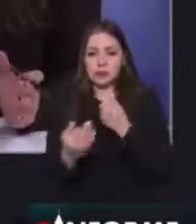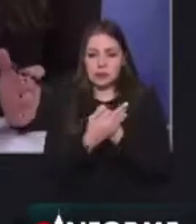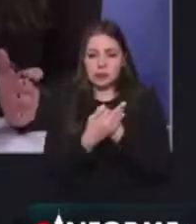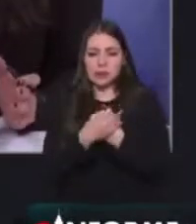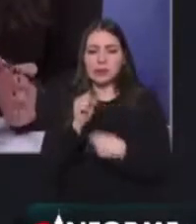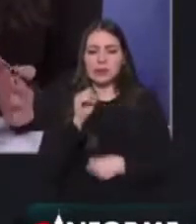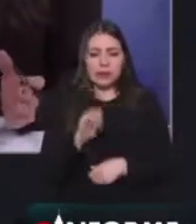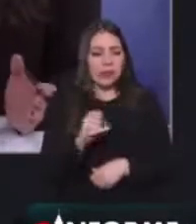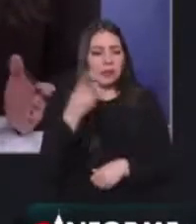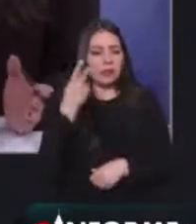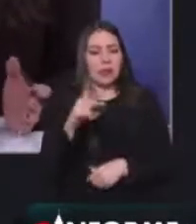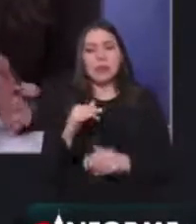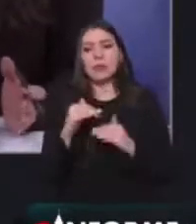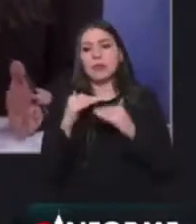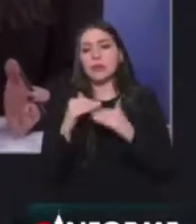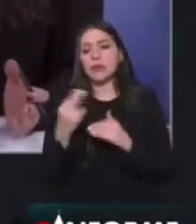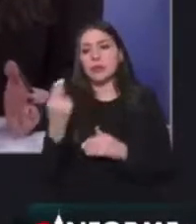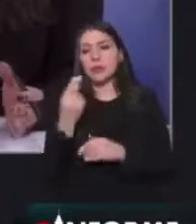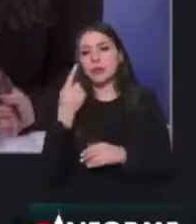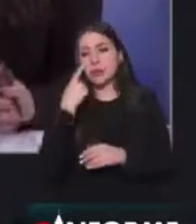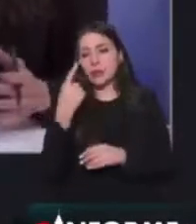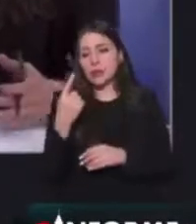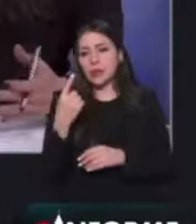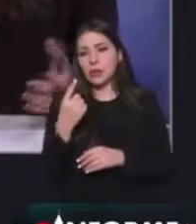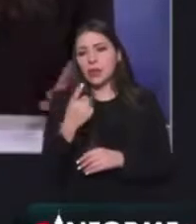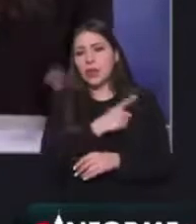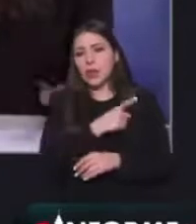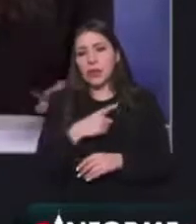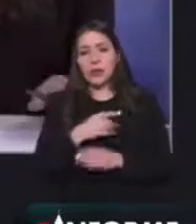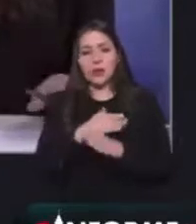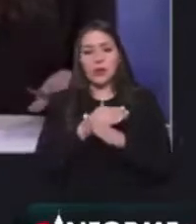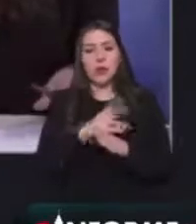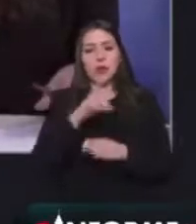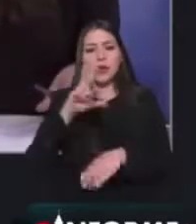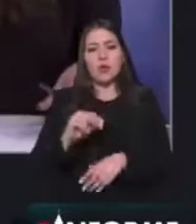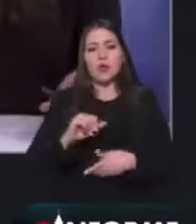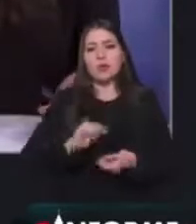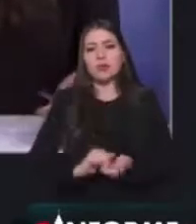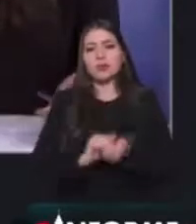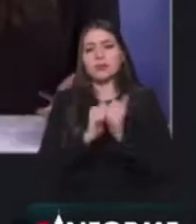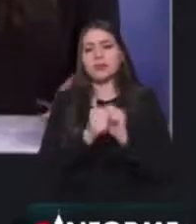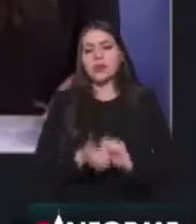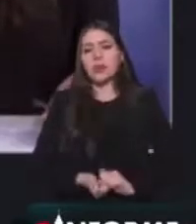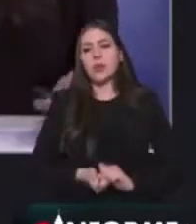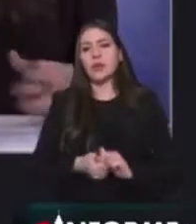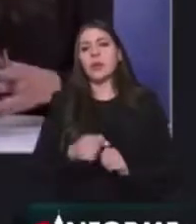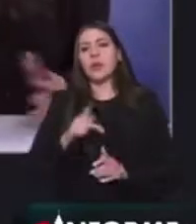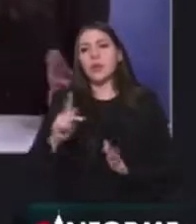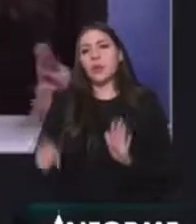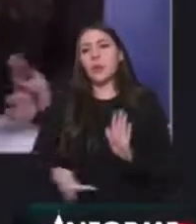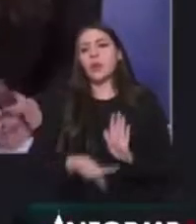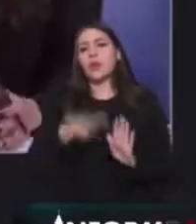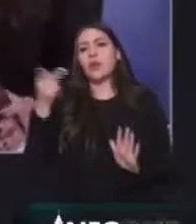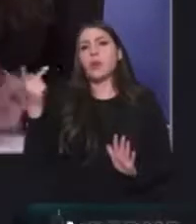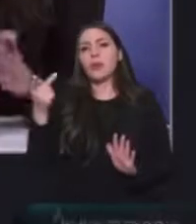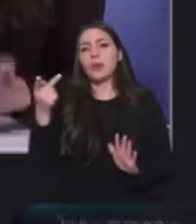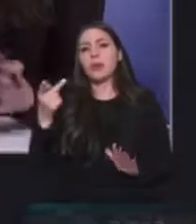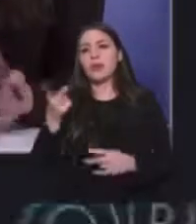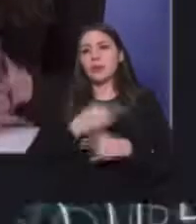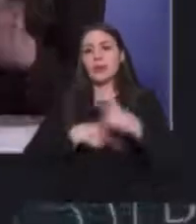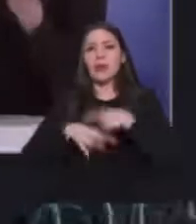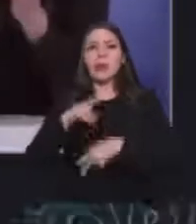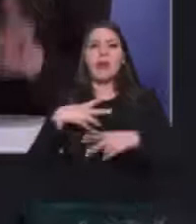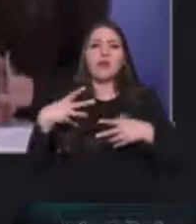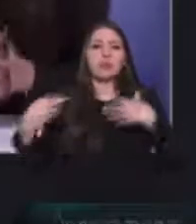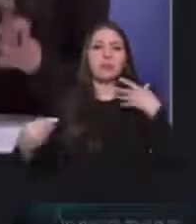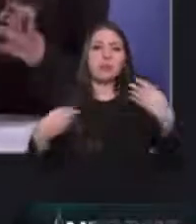hay que evitar que lo más que se pueda que se vuelva a cundir, digamos, la propagación del virus, y eso